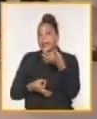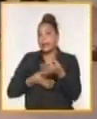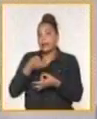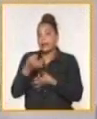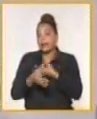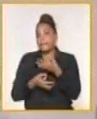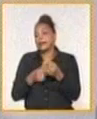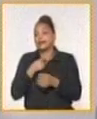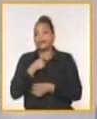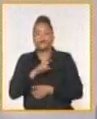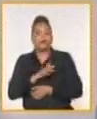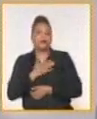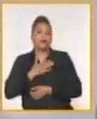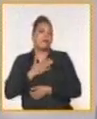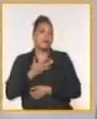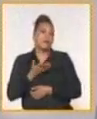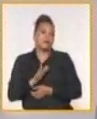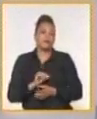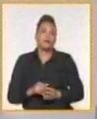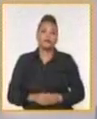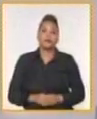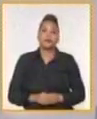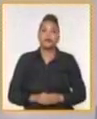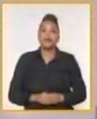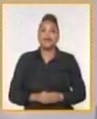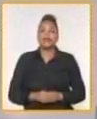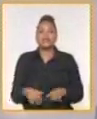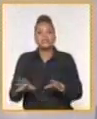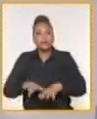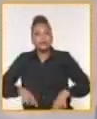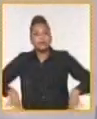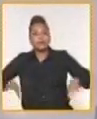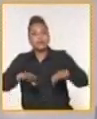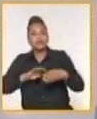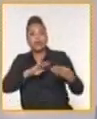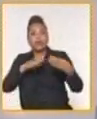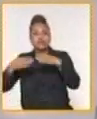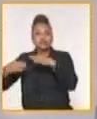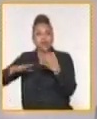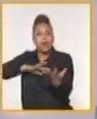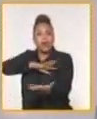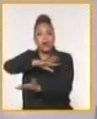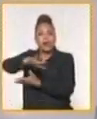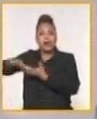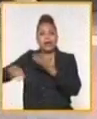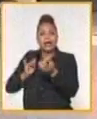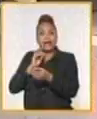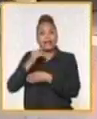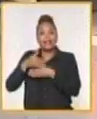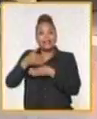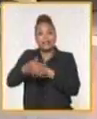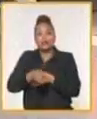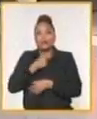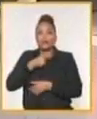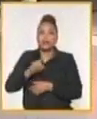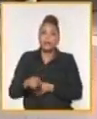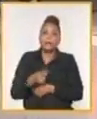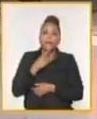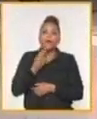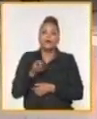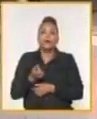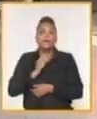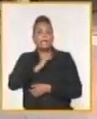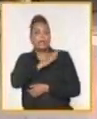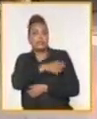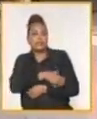vamos a decir, todos estos movimientos, todos estos conflictos externos, dígase por ejemplo Palestina, dígase esto propio con